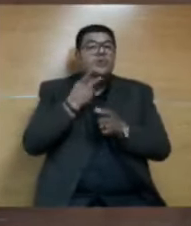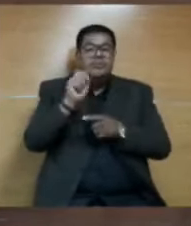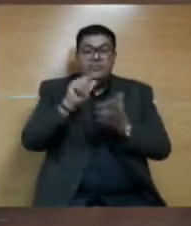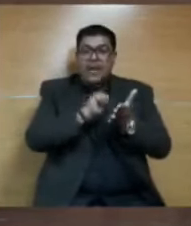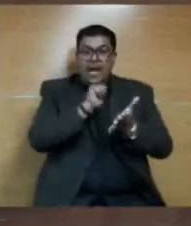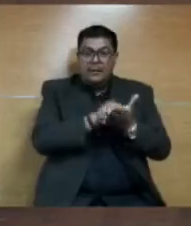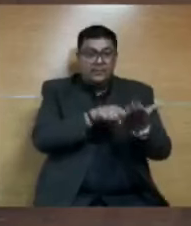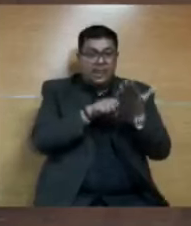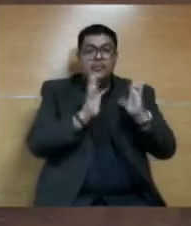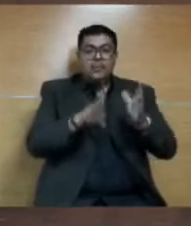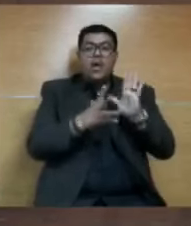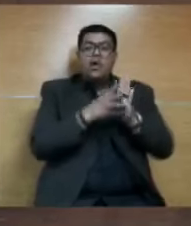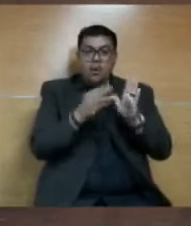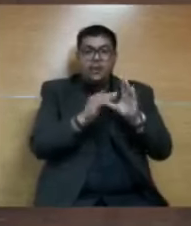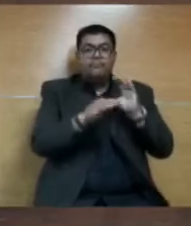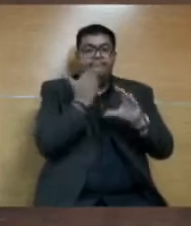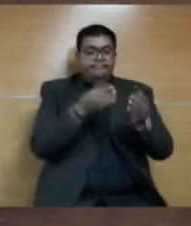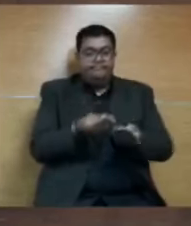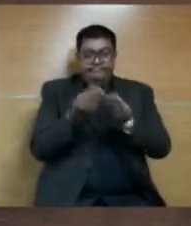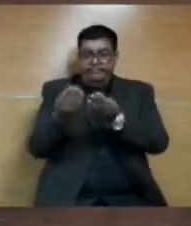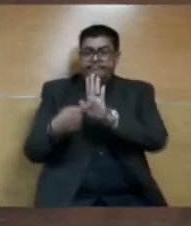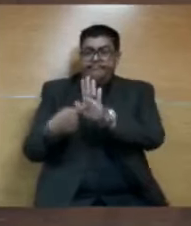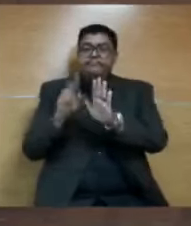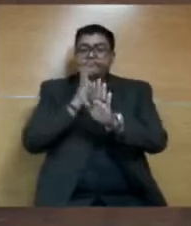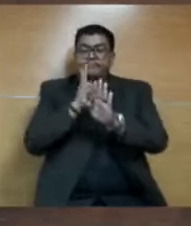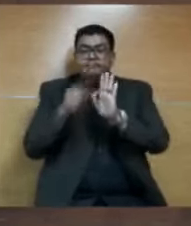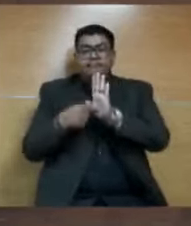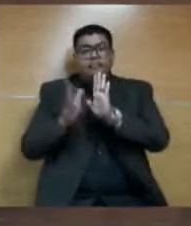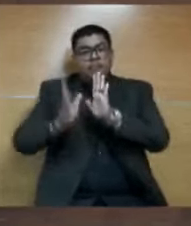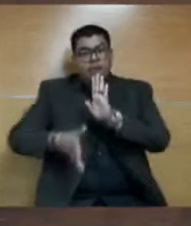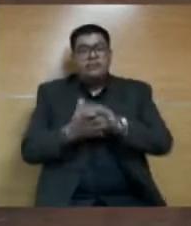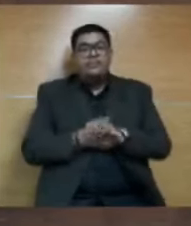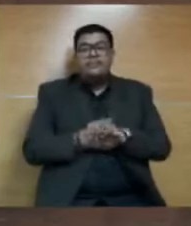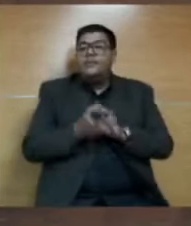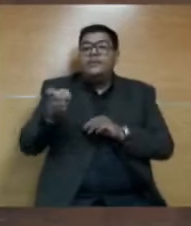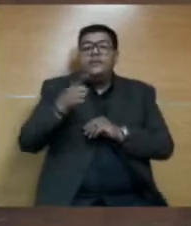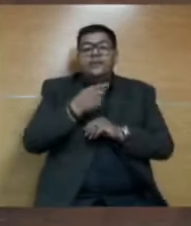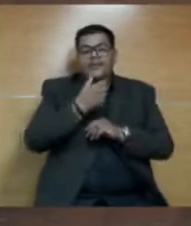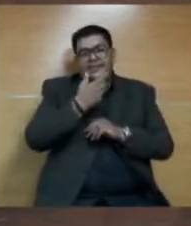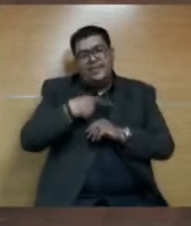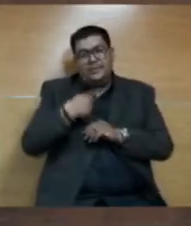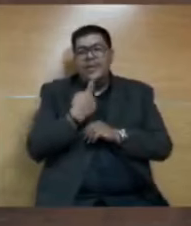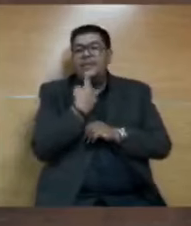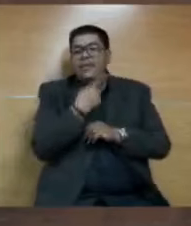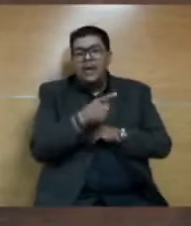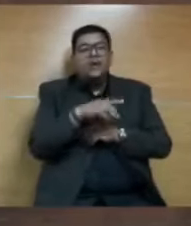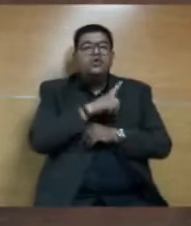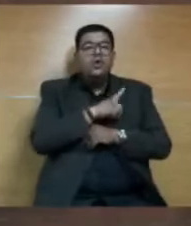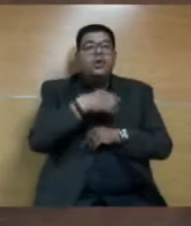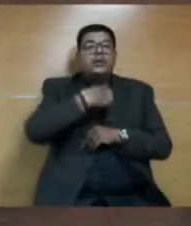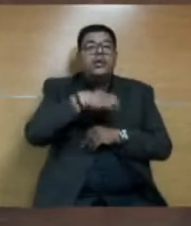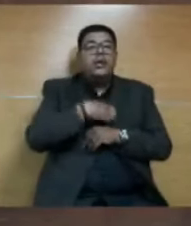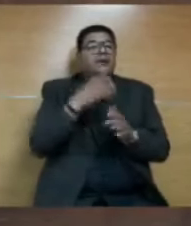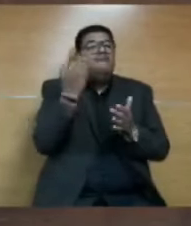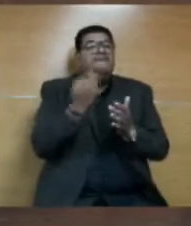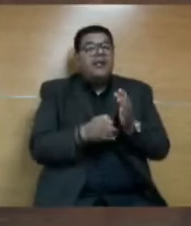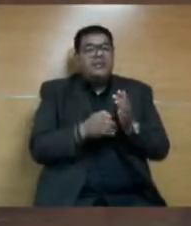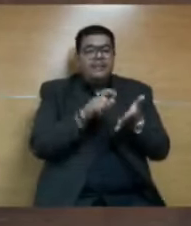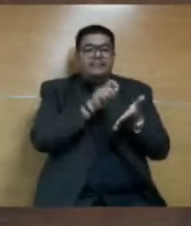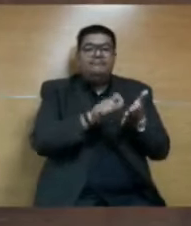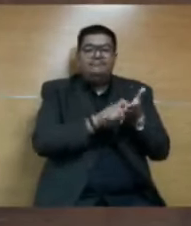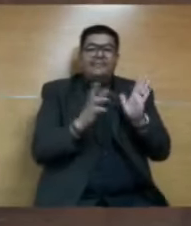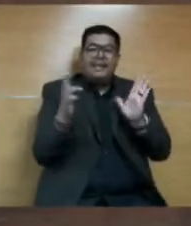que la autoridad responsable refirió en la sentencia aquí impugnada. El actor únicamente se limitó a reclamar una falta de bitácora